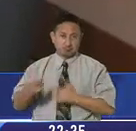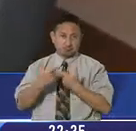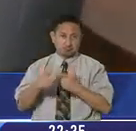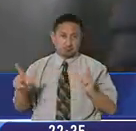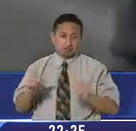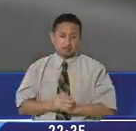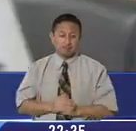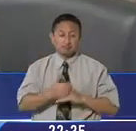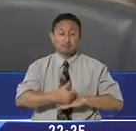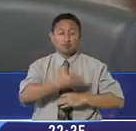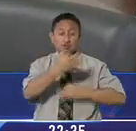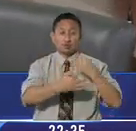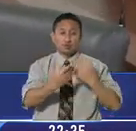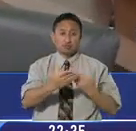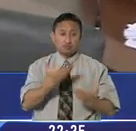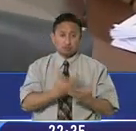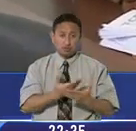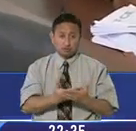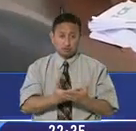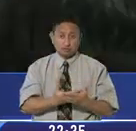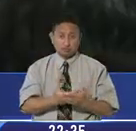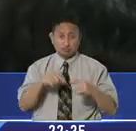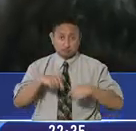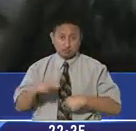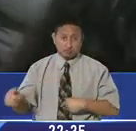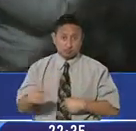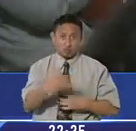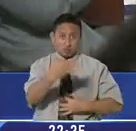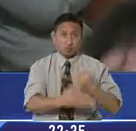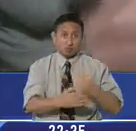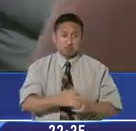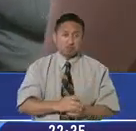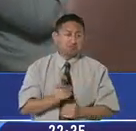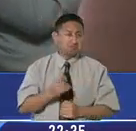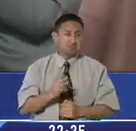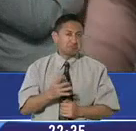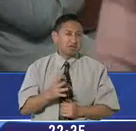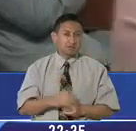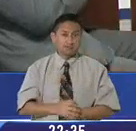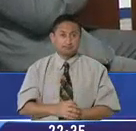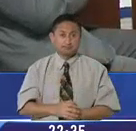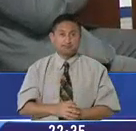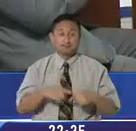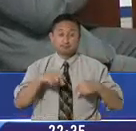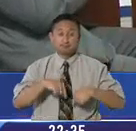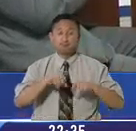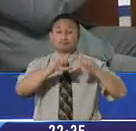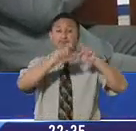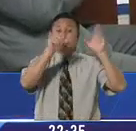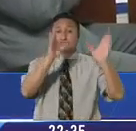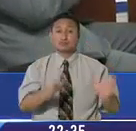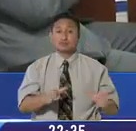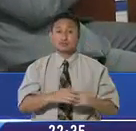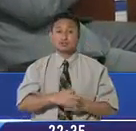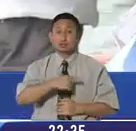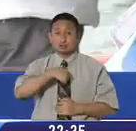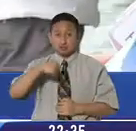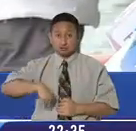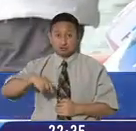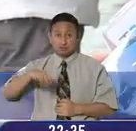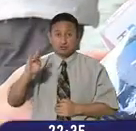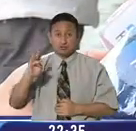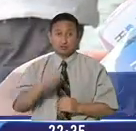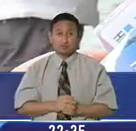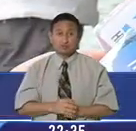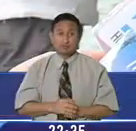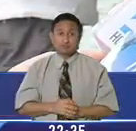significa que el juez no encontró suficientes evidencias para que sigan enfrentando un proceso penal. En esa lista está un empresario chino y su esposa. Bueno, la